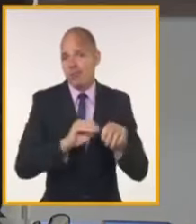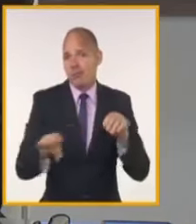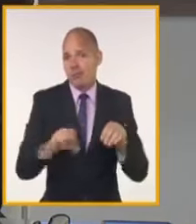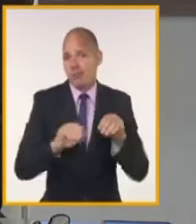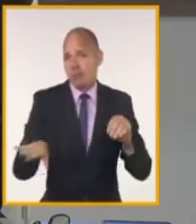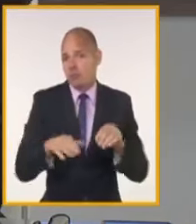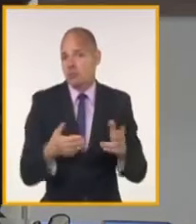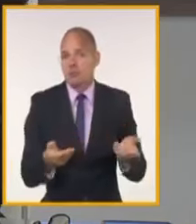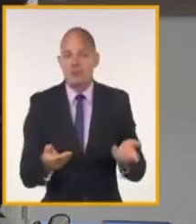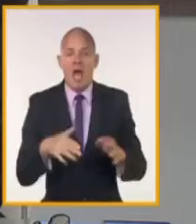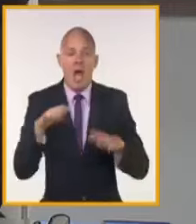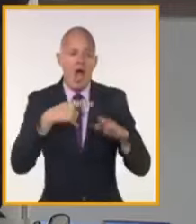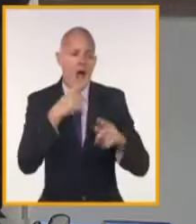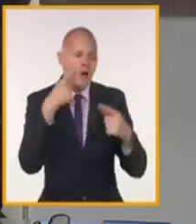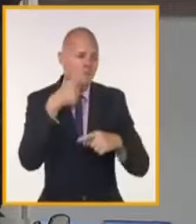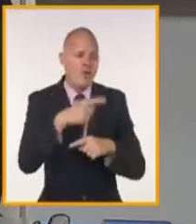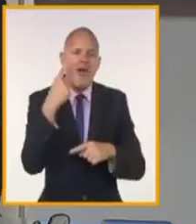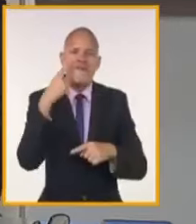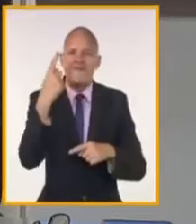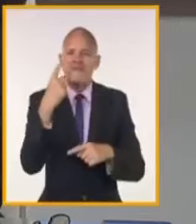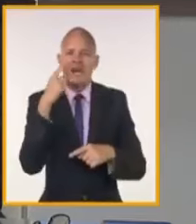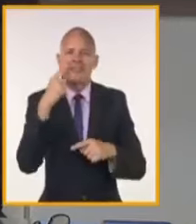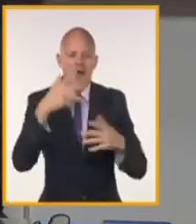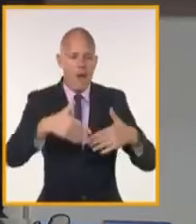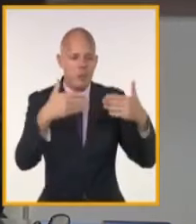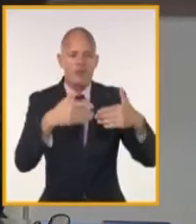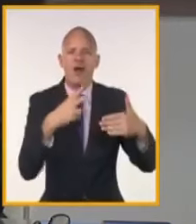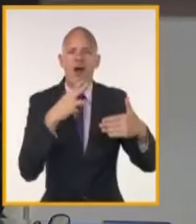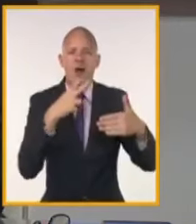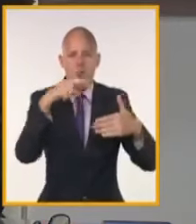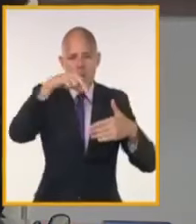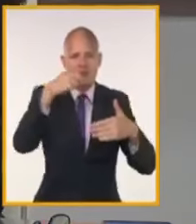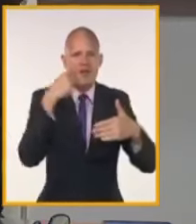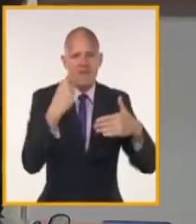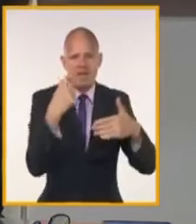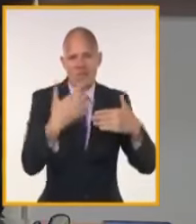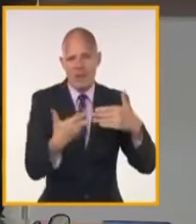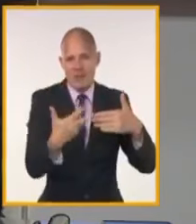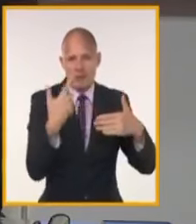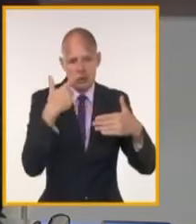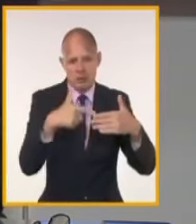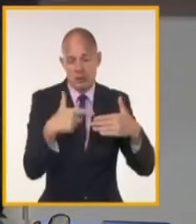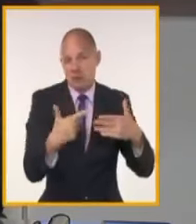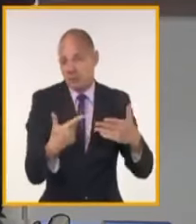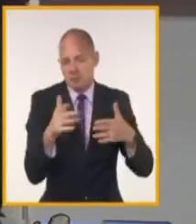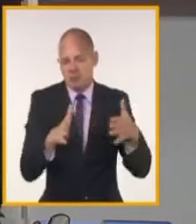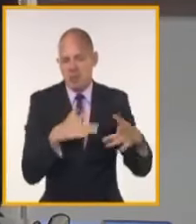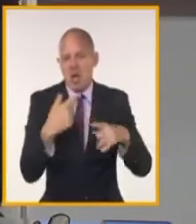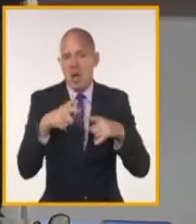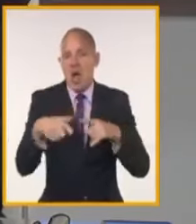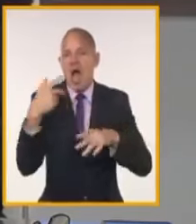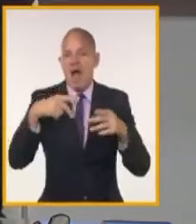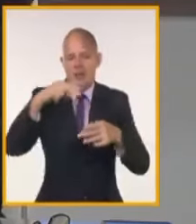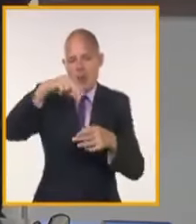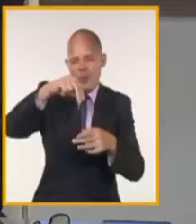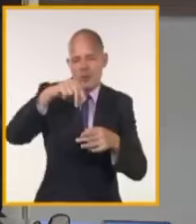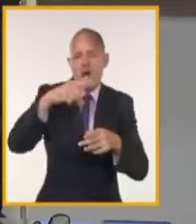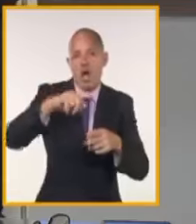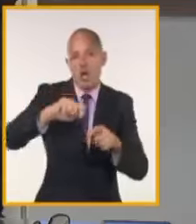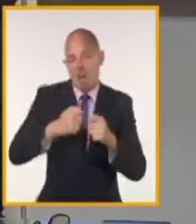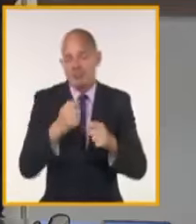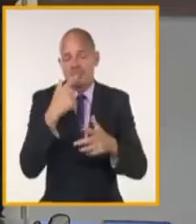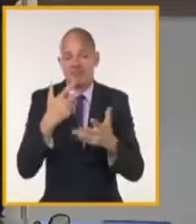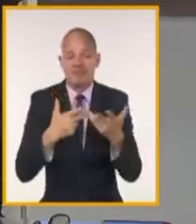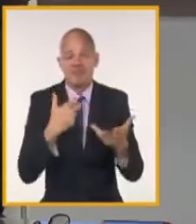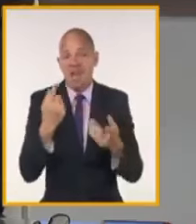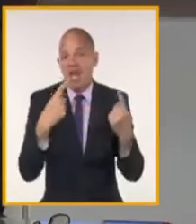por eh las tapas de los bl lo que le gusta la mecánica por válvula por un grupo de piezas que